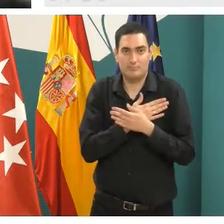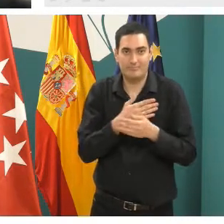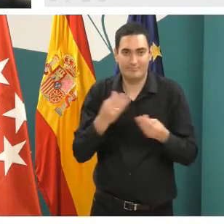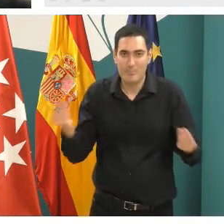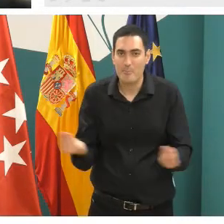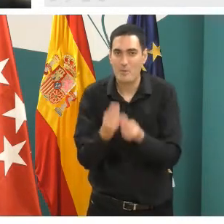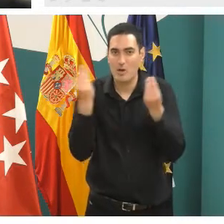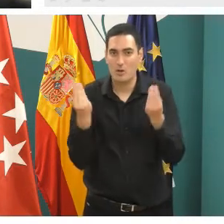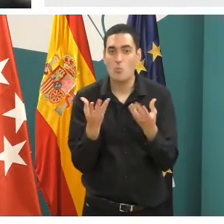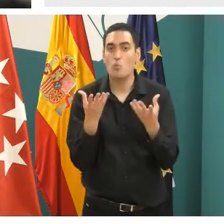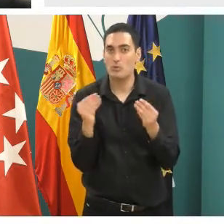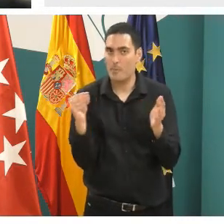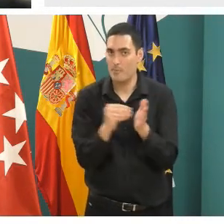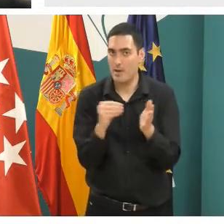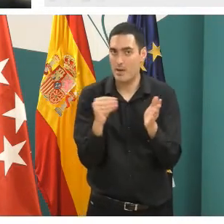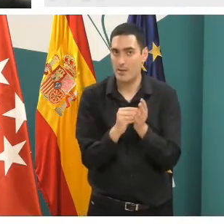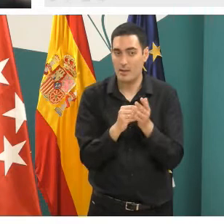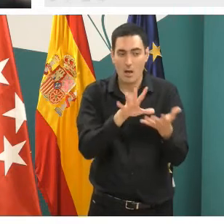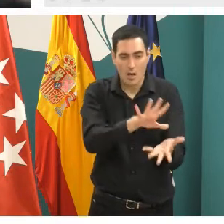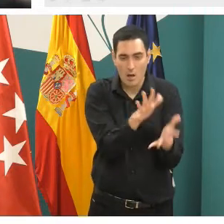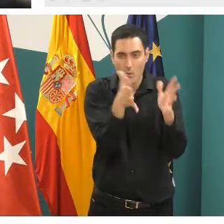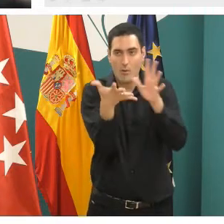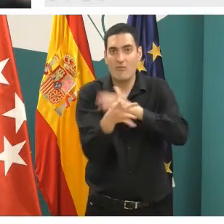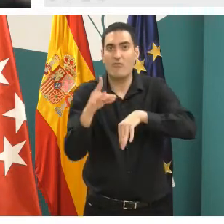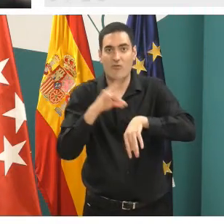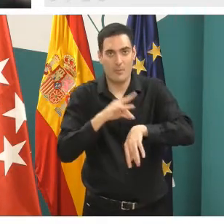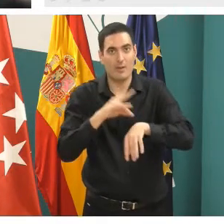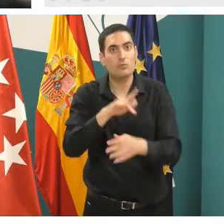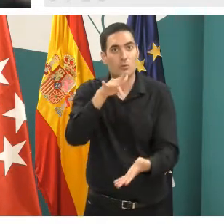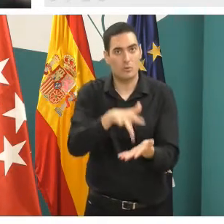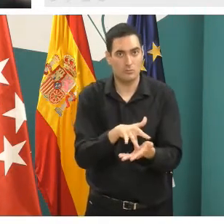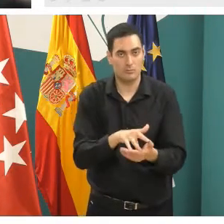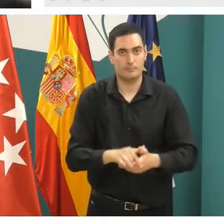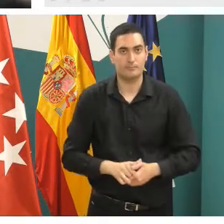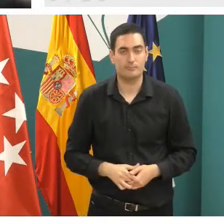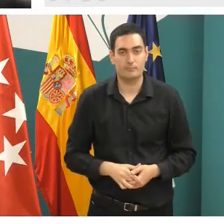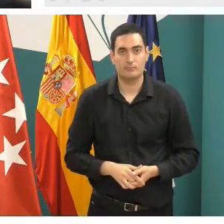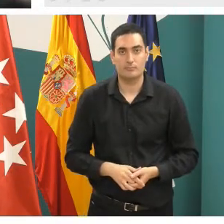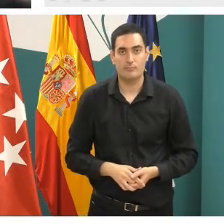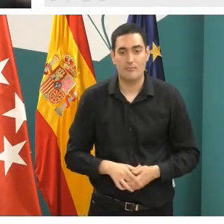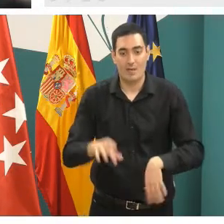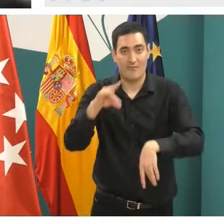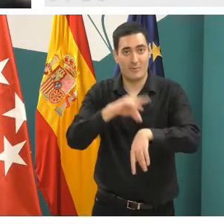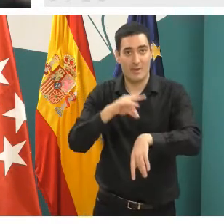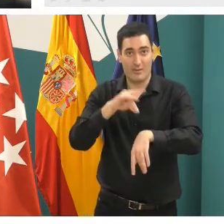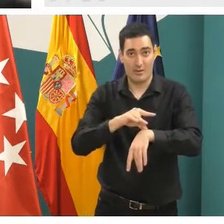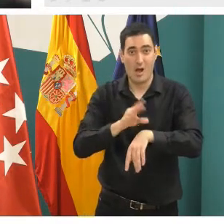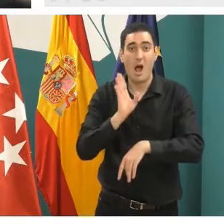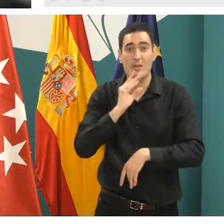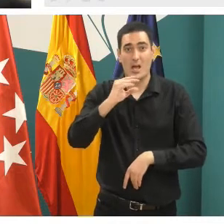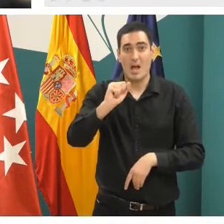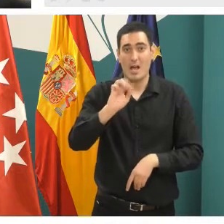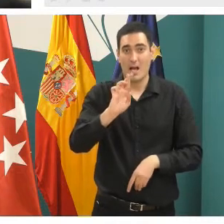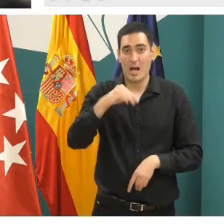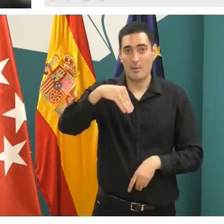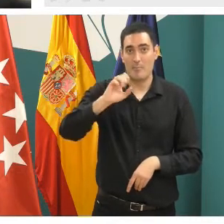muchas veces a lo largo de la evolución de la enfermedad. Por supuesto, la enfermedad, como bien ha mencionado Carmen, es una